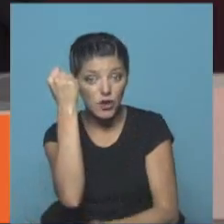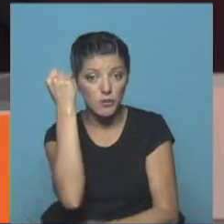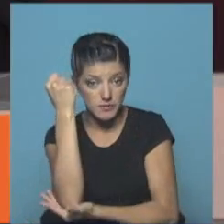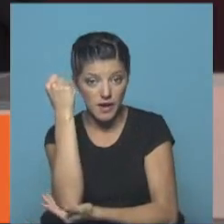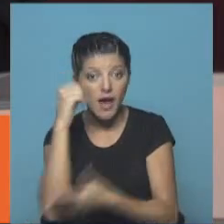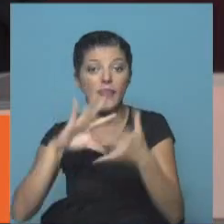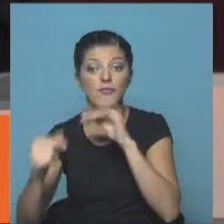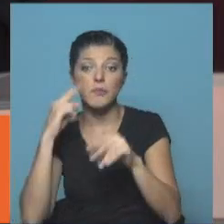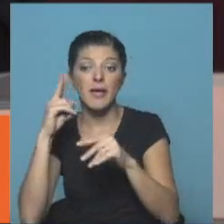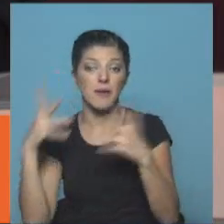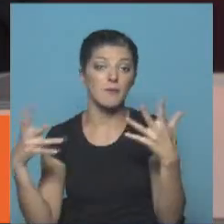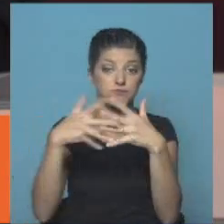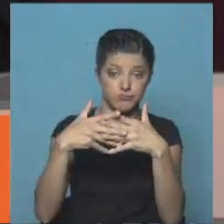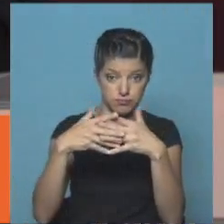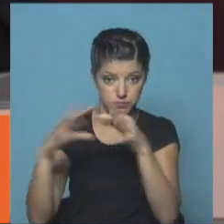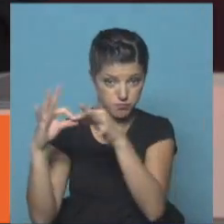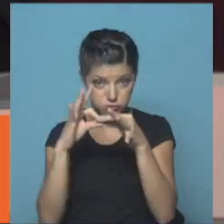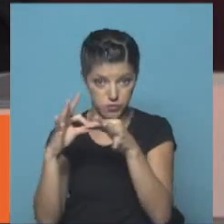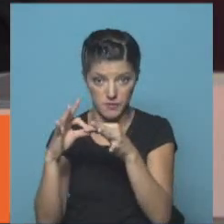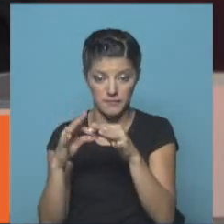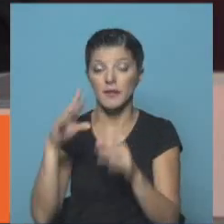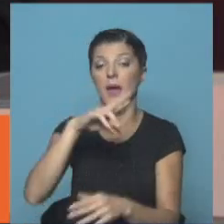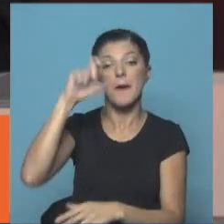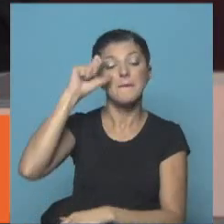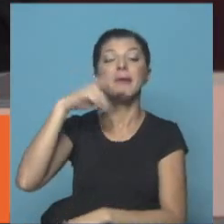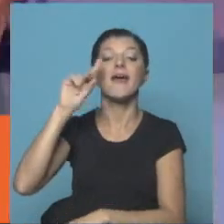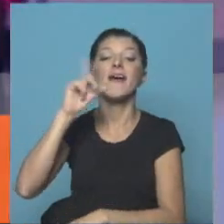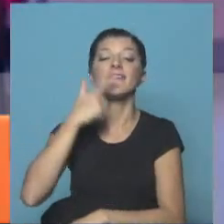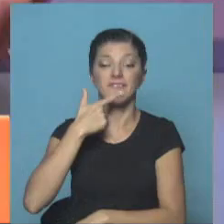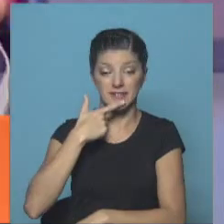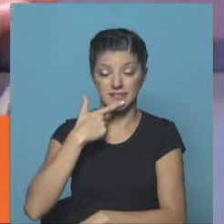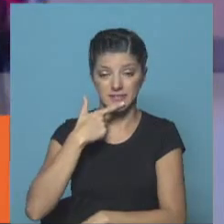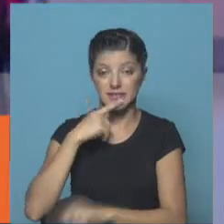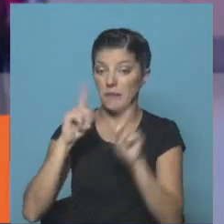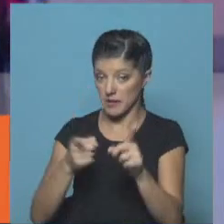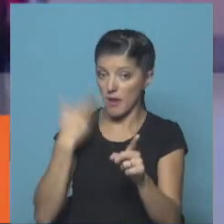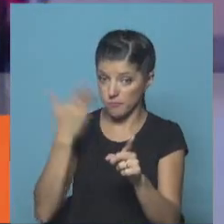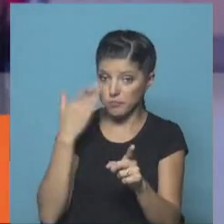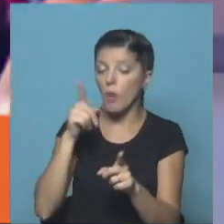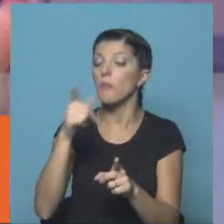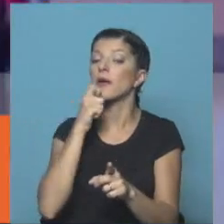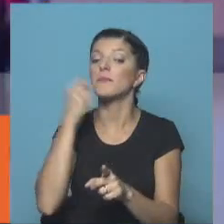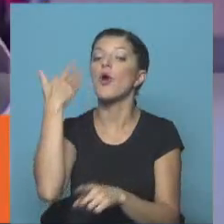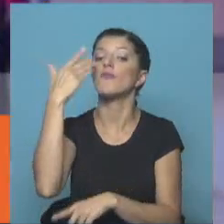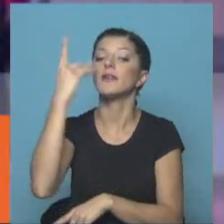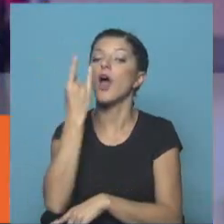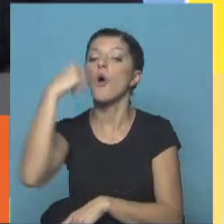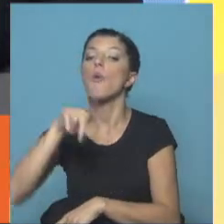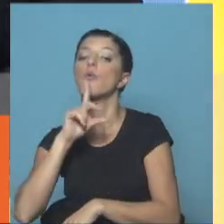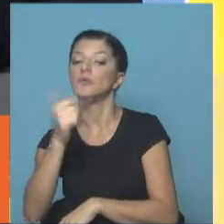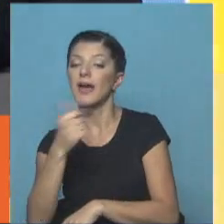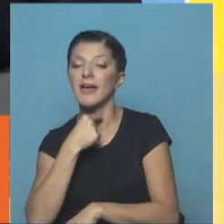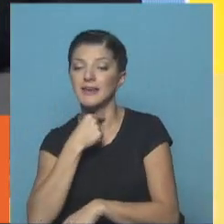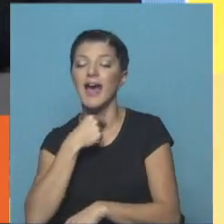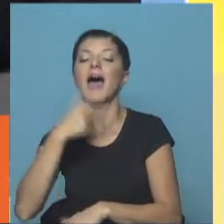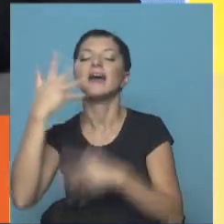que veamos la complementariedad. Hablaba de Prebisch vio este tema también, por eso crea la conferencia de la UNCTAD, crea los sistemas de compensatorio,